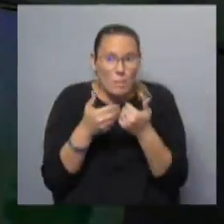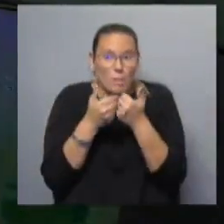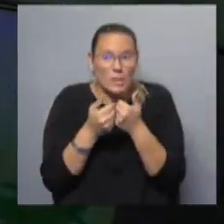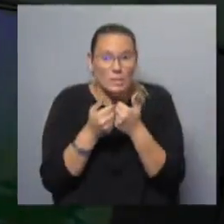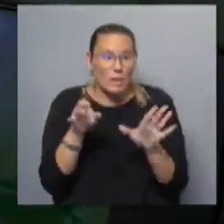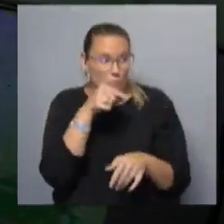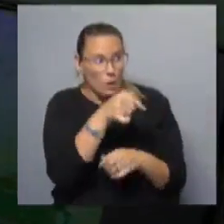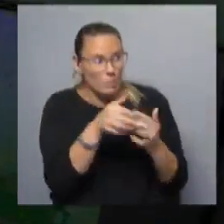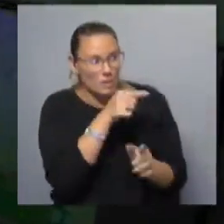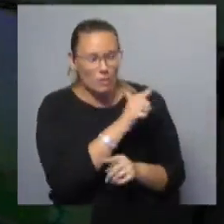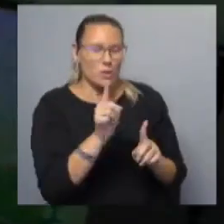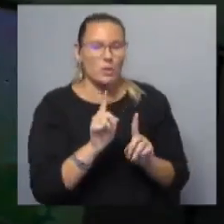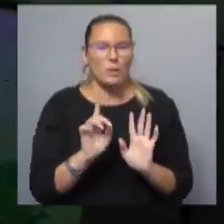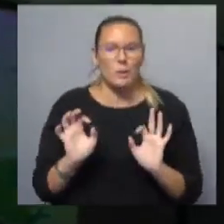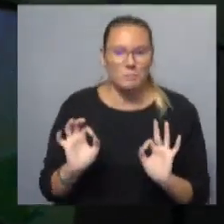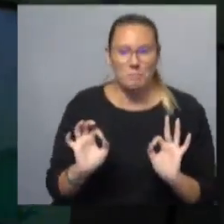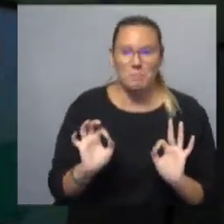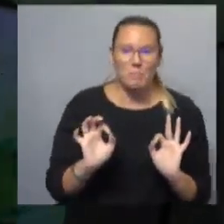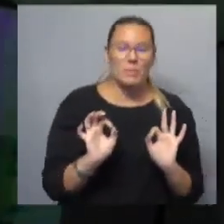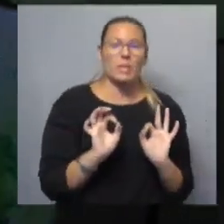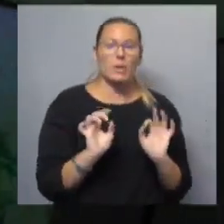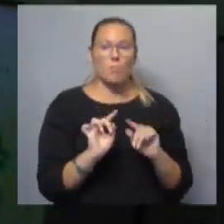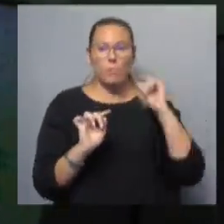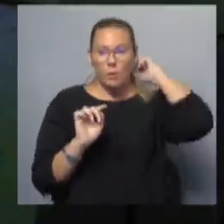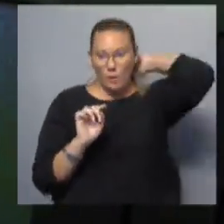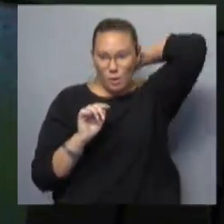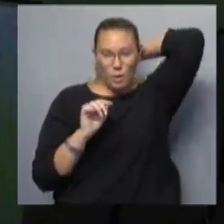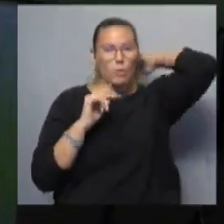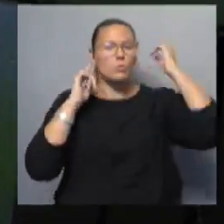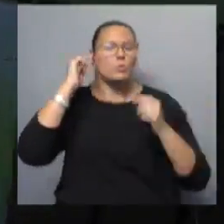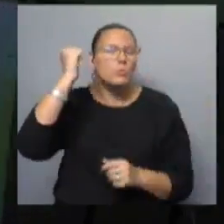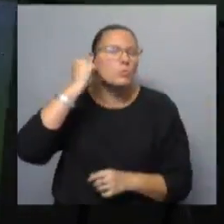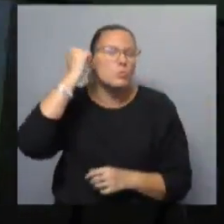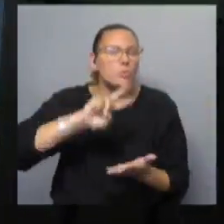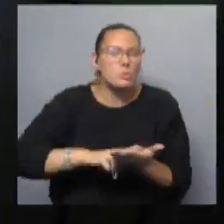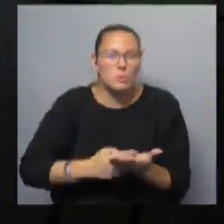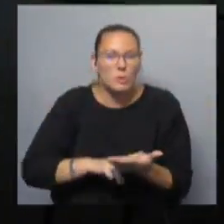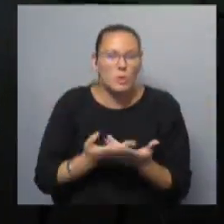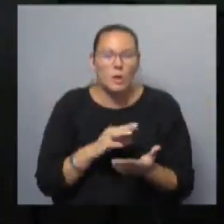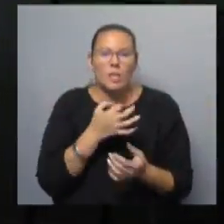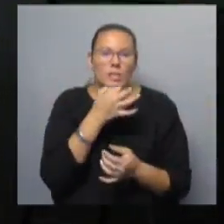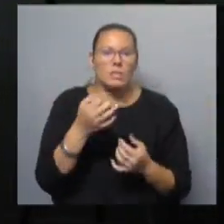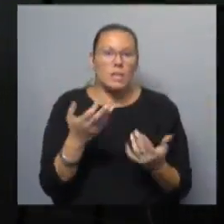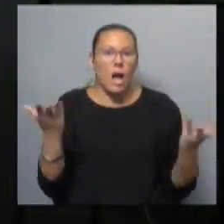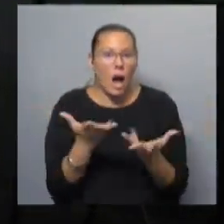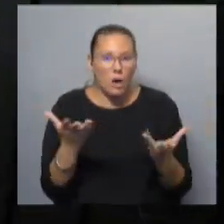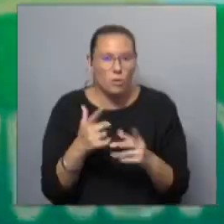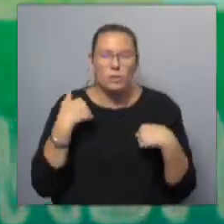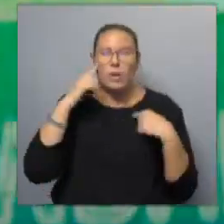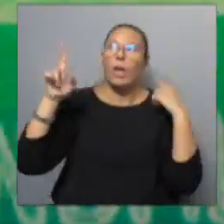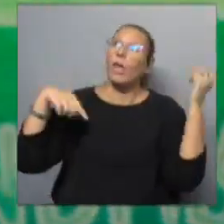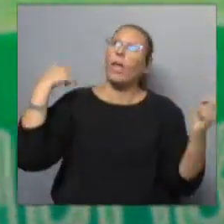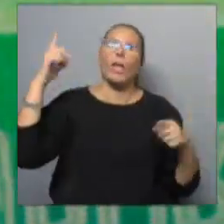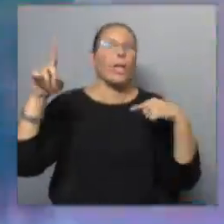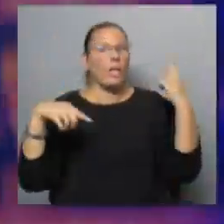¿Arrancamos? ¡Qué divino! Tengo como ese, como si fuera una pesadilla recurrente que dice aire y yo estoy en otra cosa. En tu casa.